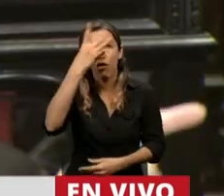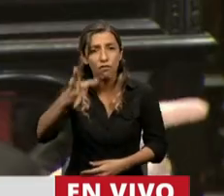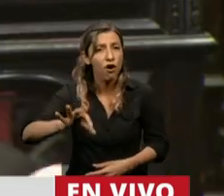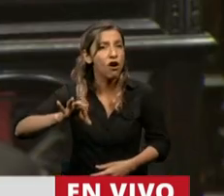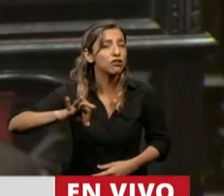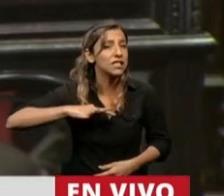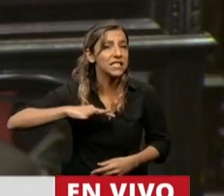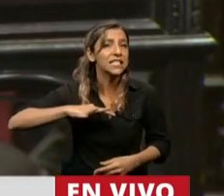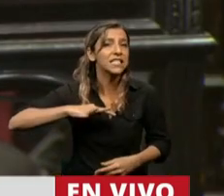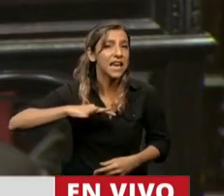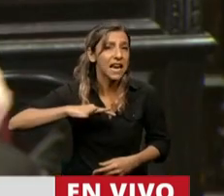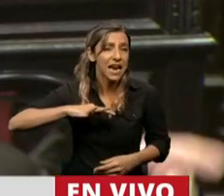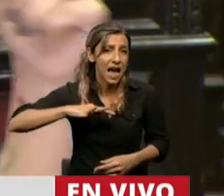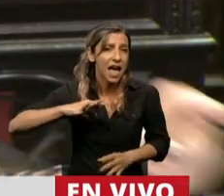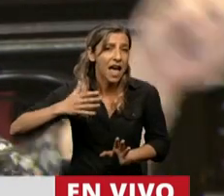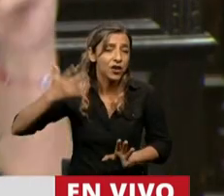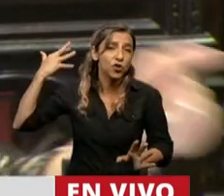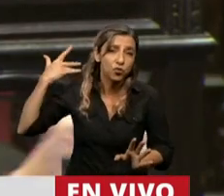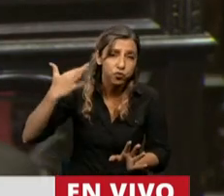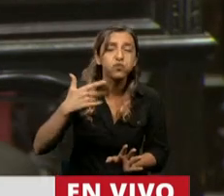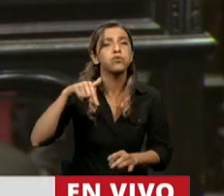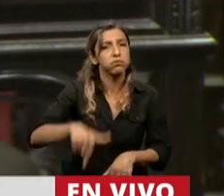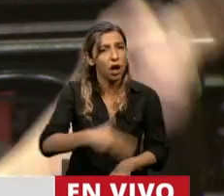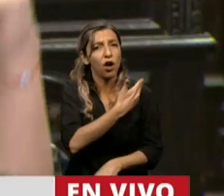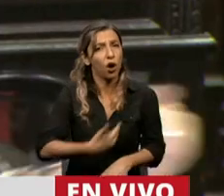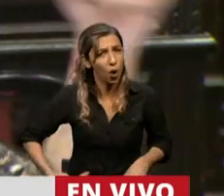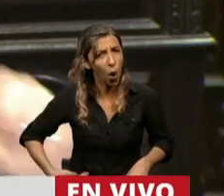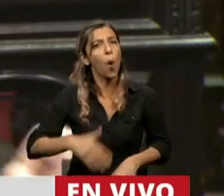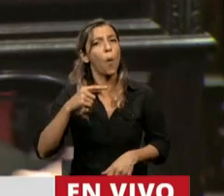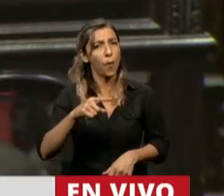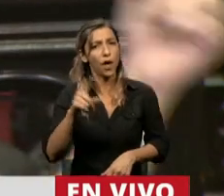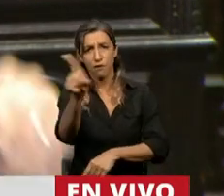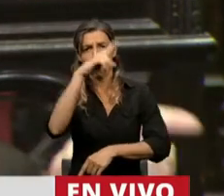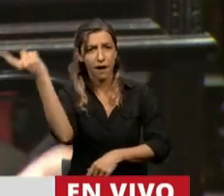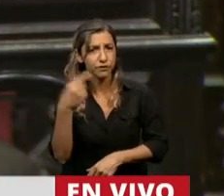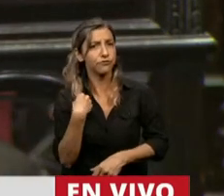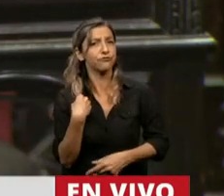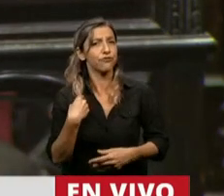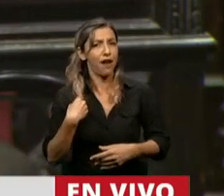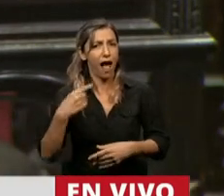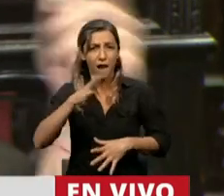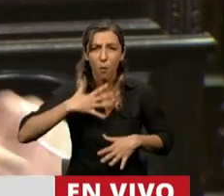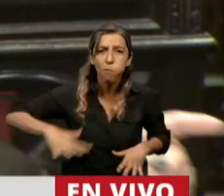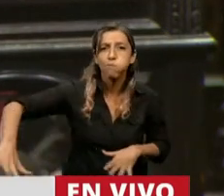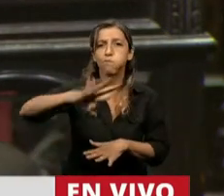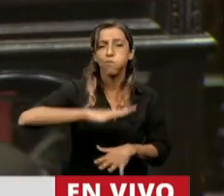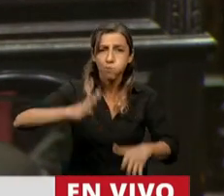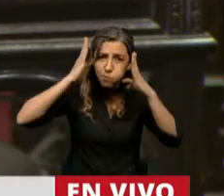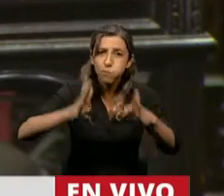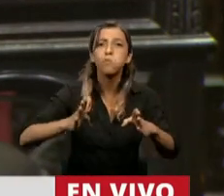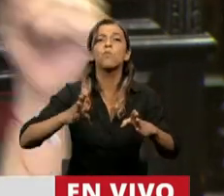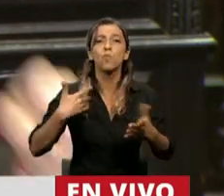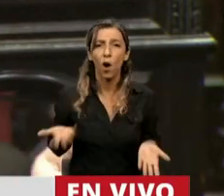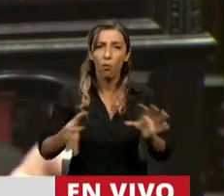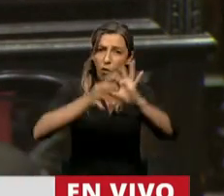vida, vivieron en un gobierno nacional, popular, democrático, feminista y ambientalista, que también sean parte, que sigamos